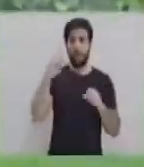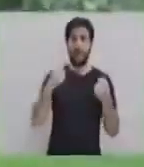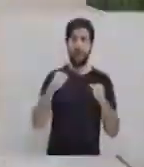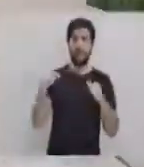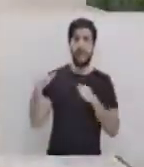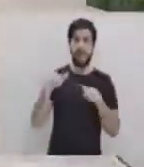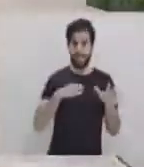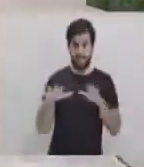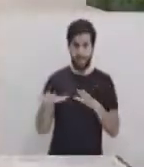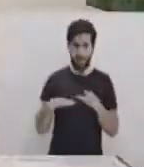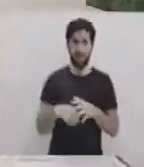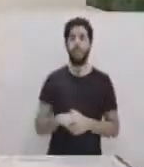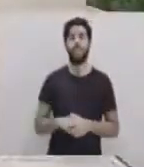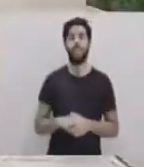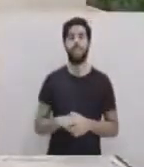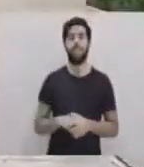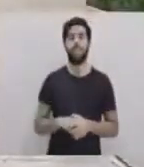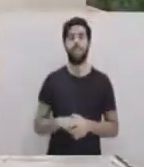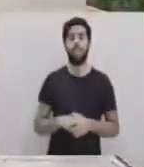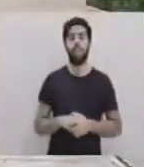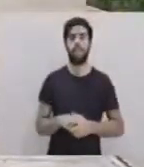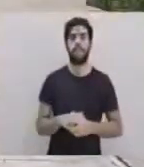actividades.